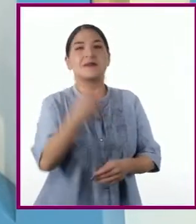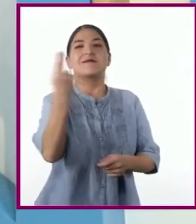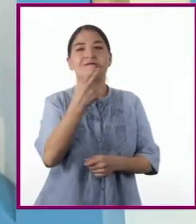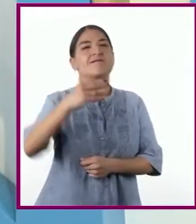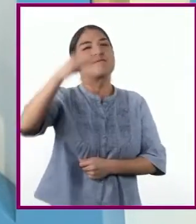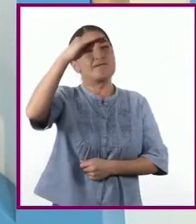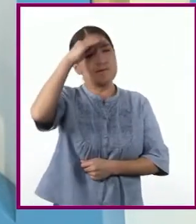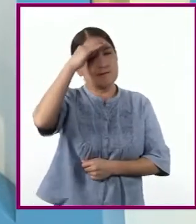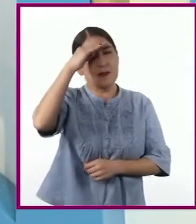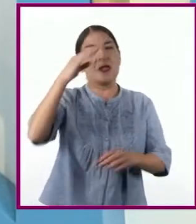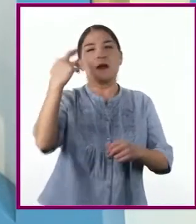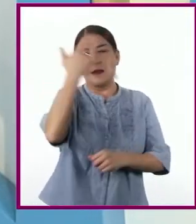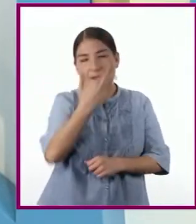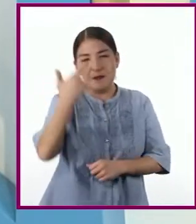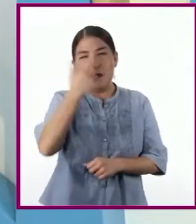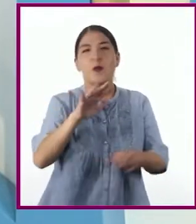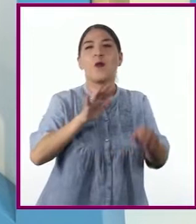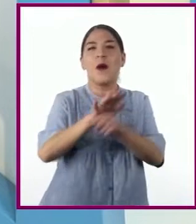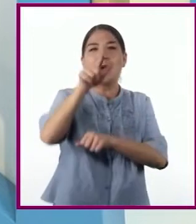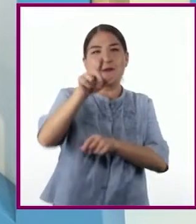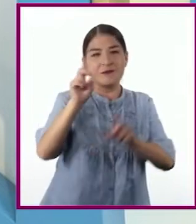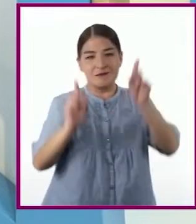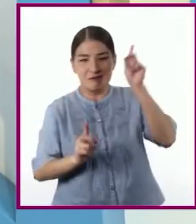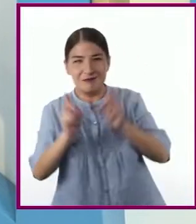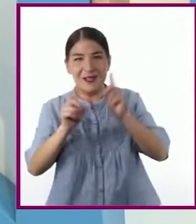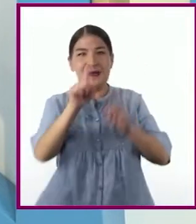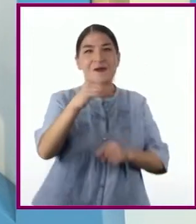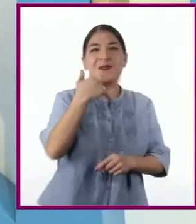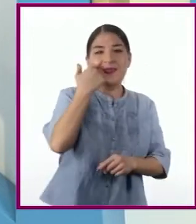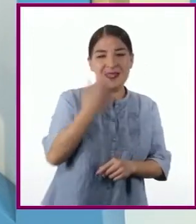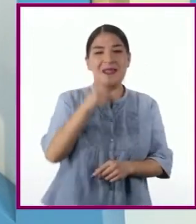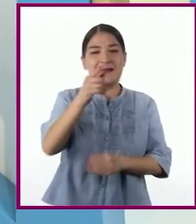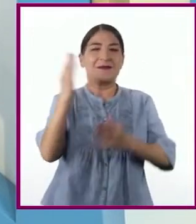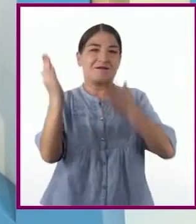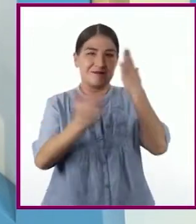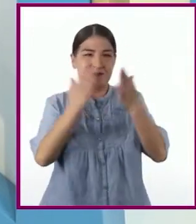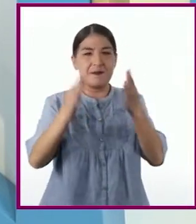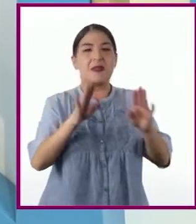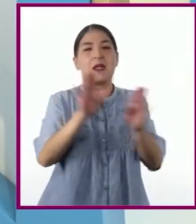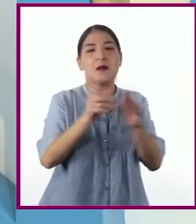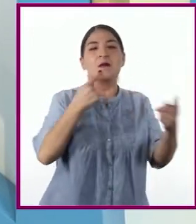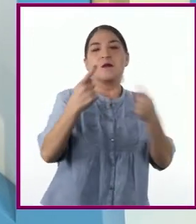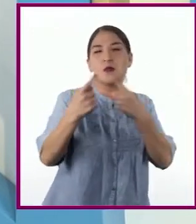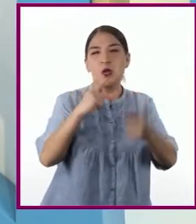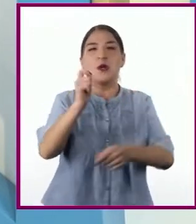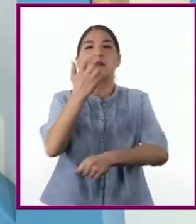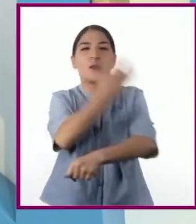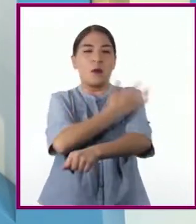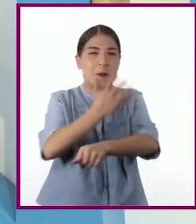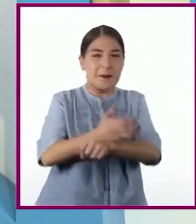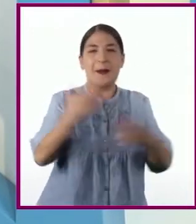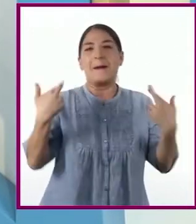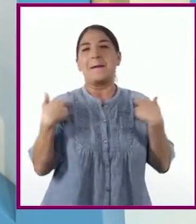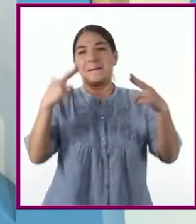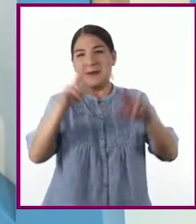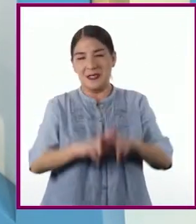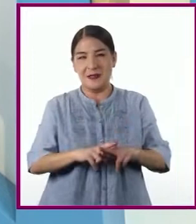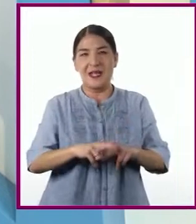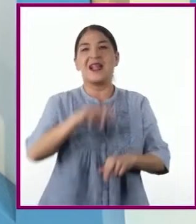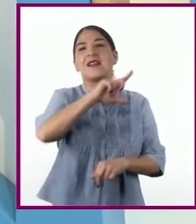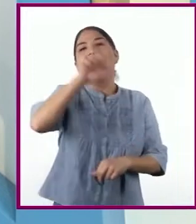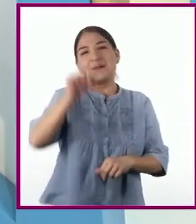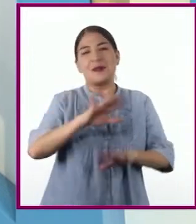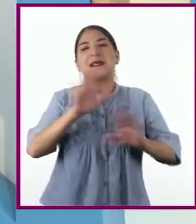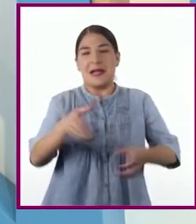reflexionen sobre cuáles son sus inquietudes como estudiantes, dialogar con sus compañeros y maestros y luego